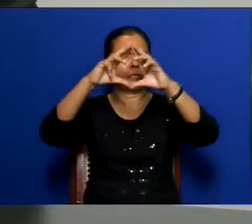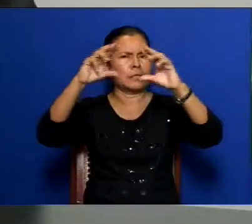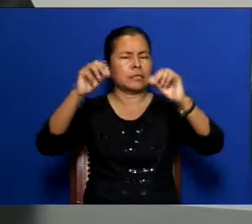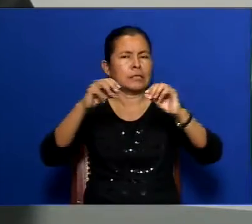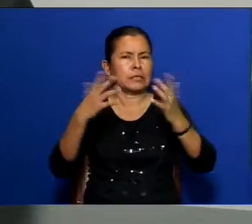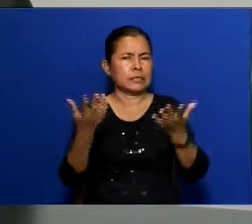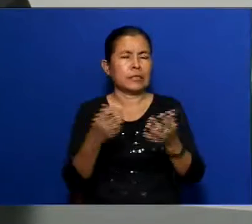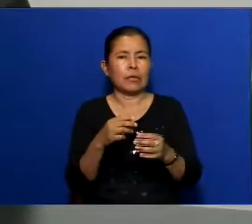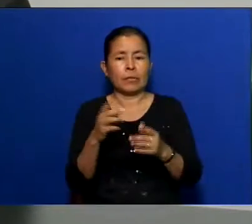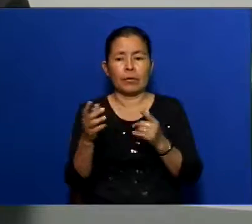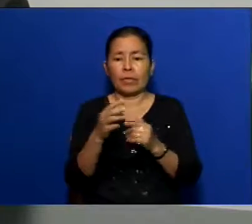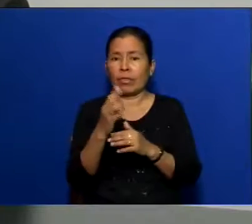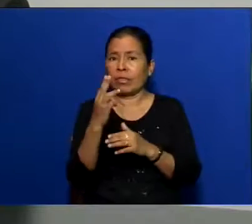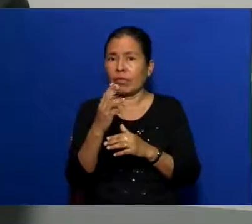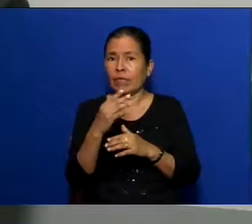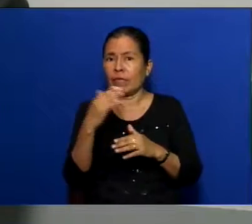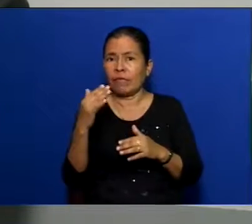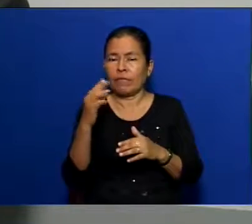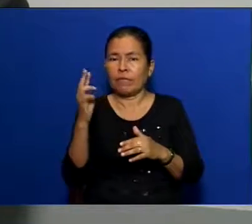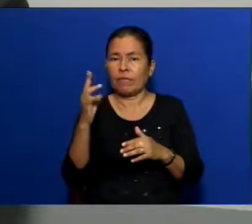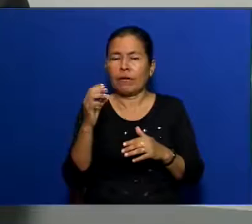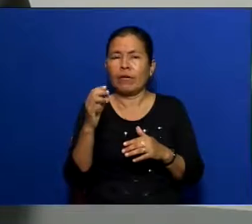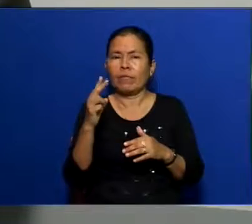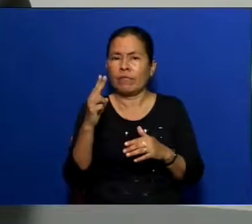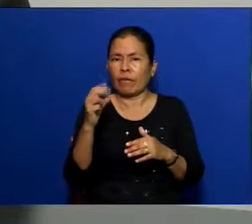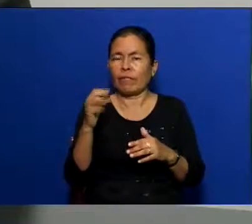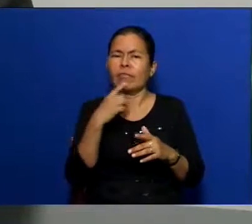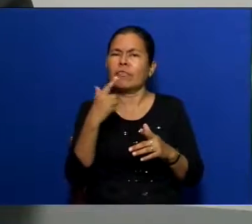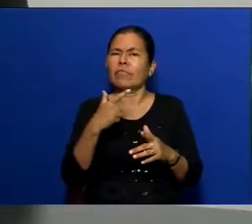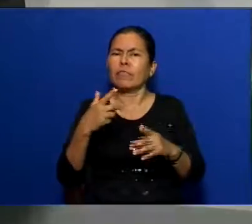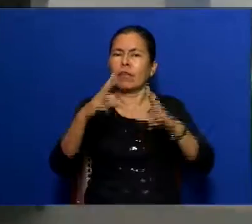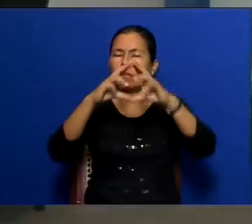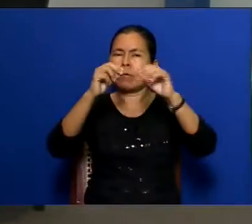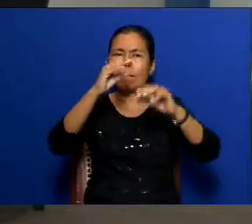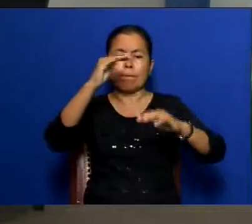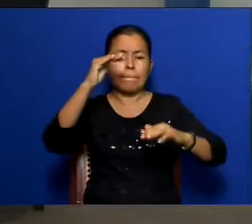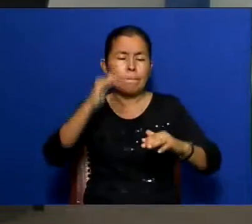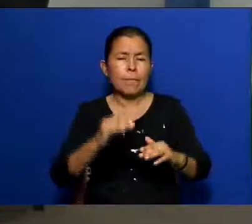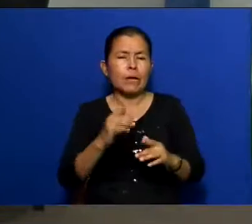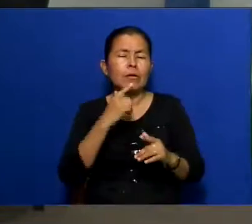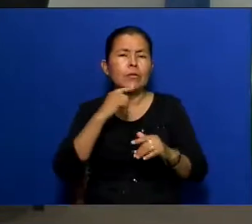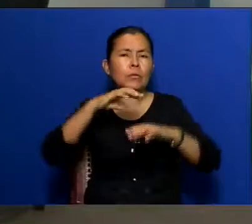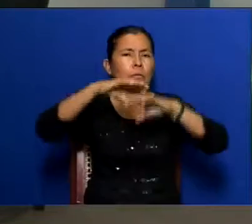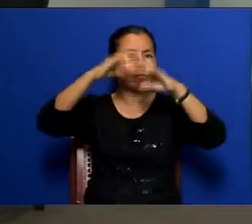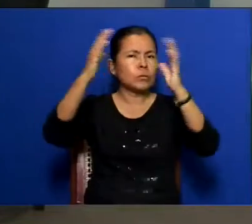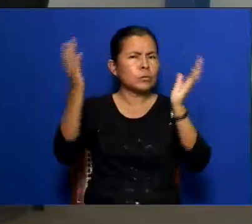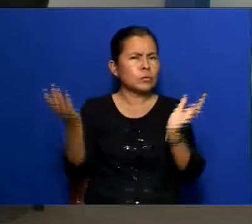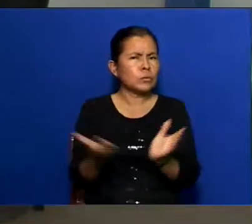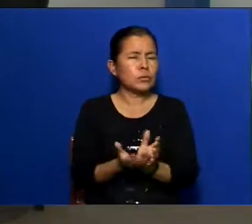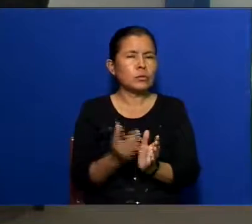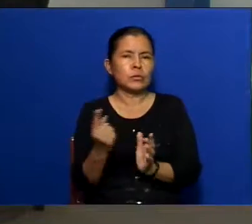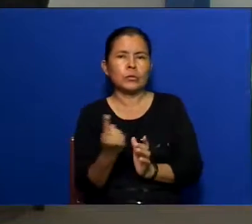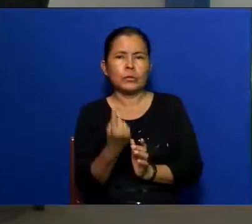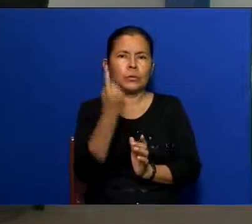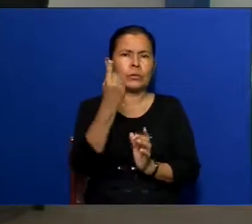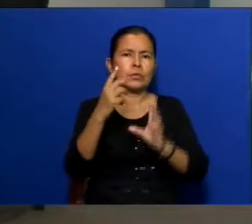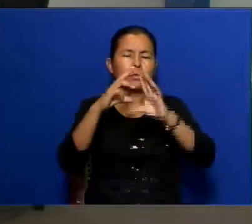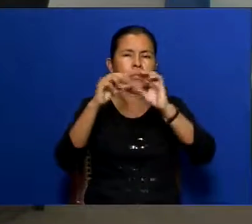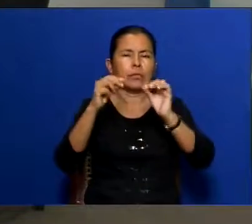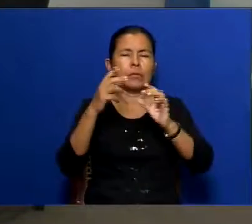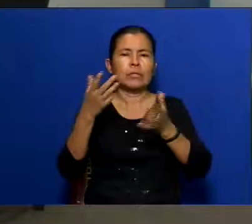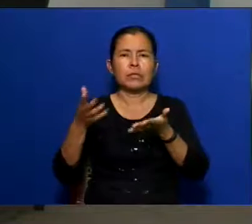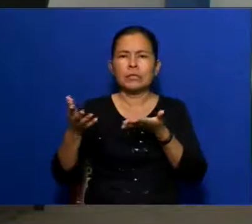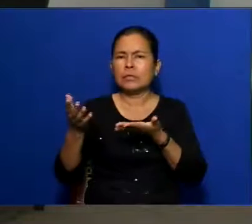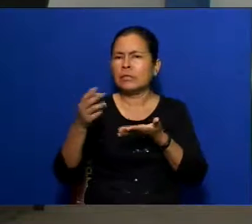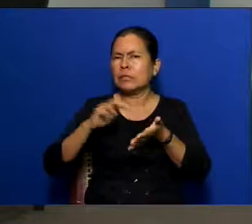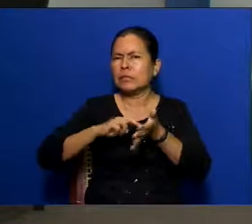tiene menos de 10, de tal forma que Nicaragua se sitúa en los países en el mundo con una tasa moderada baja,